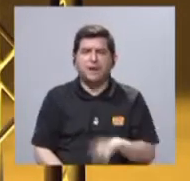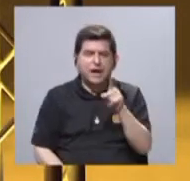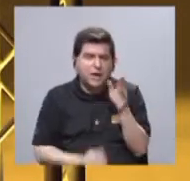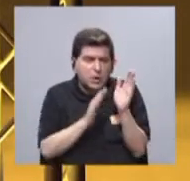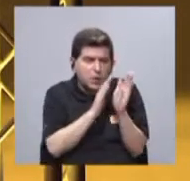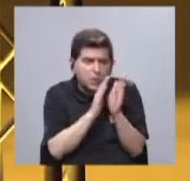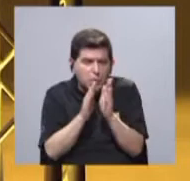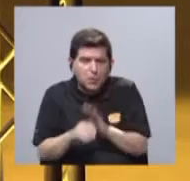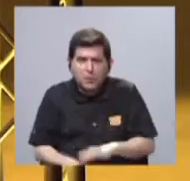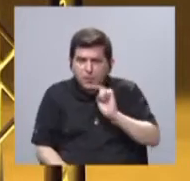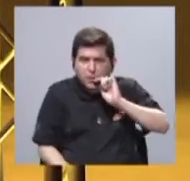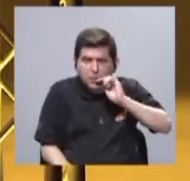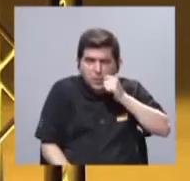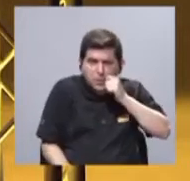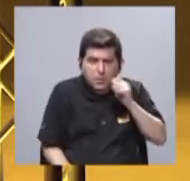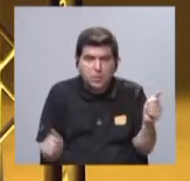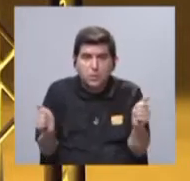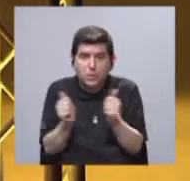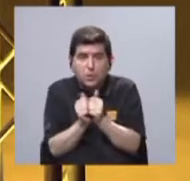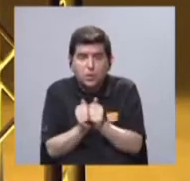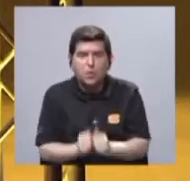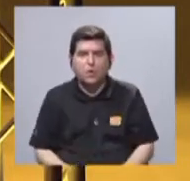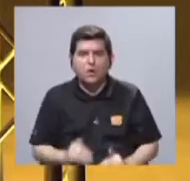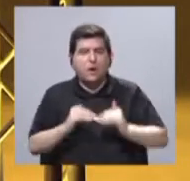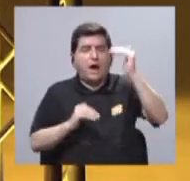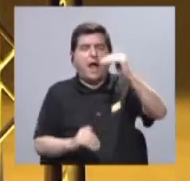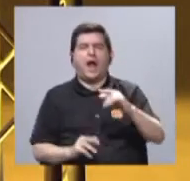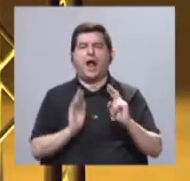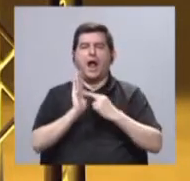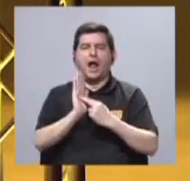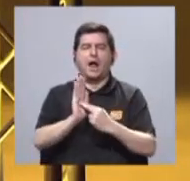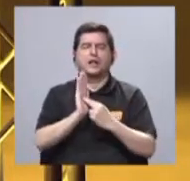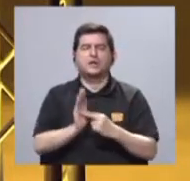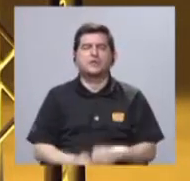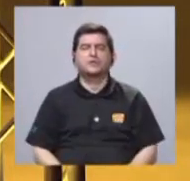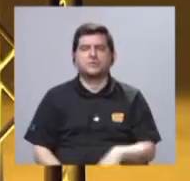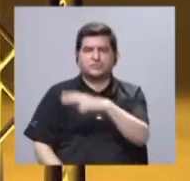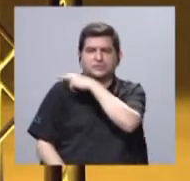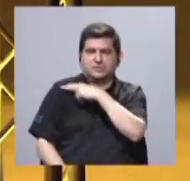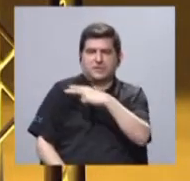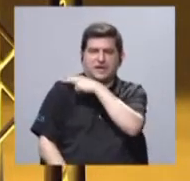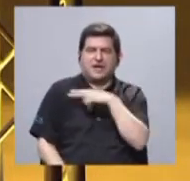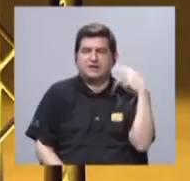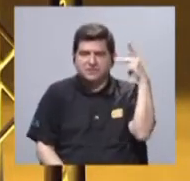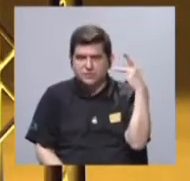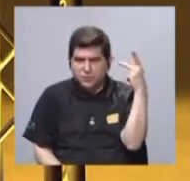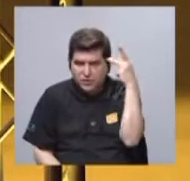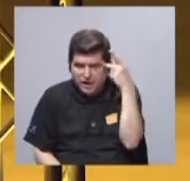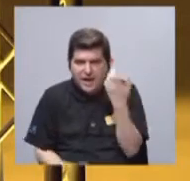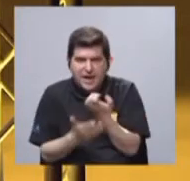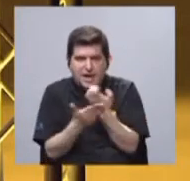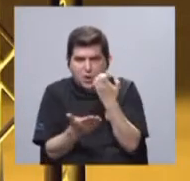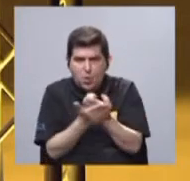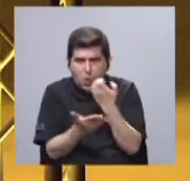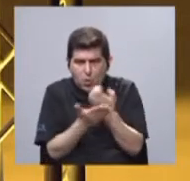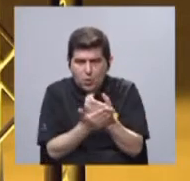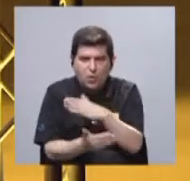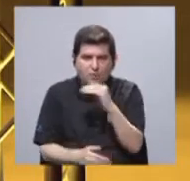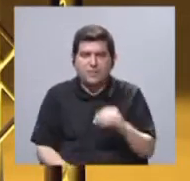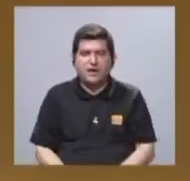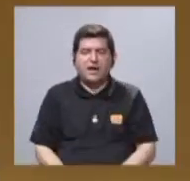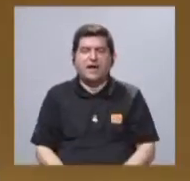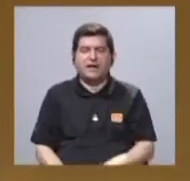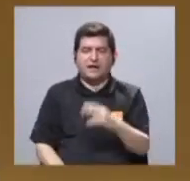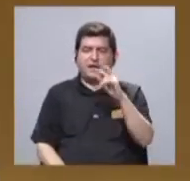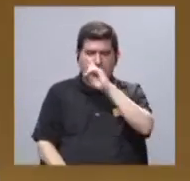una conspiración junto con altos representantes de la jerarquía política,